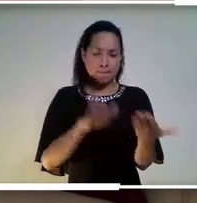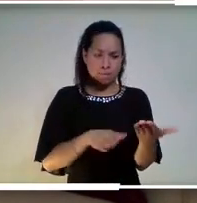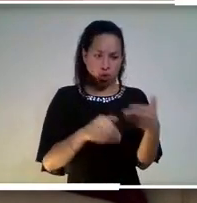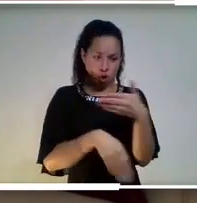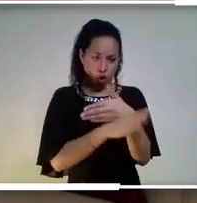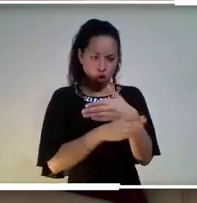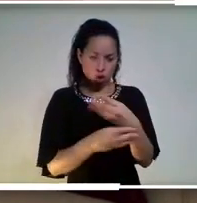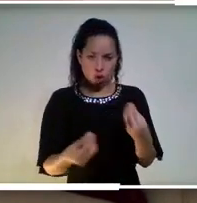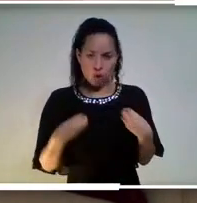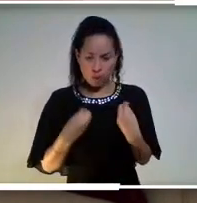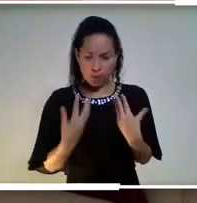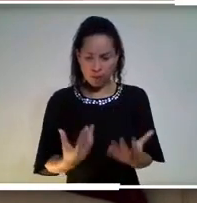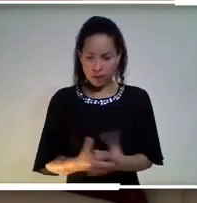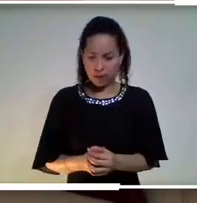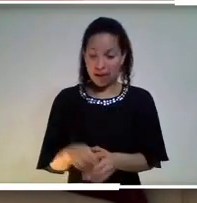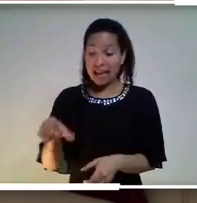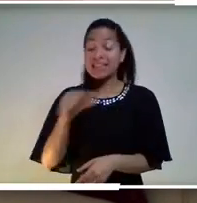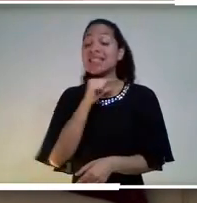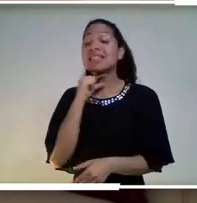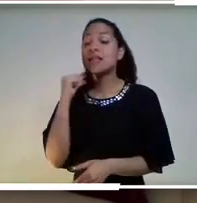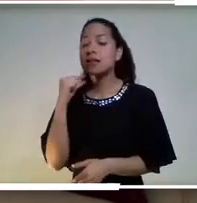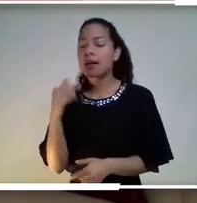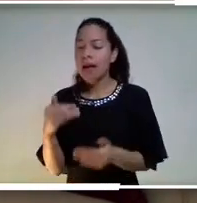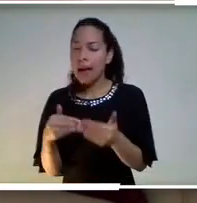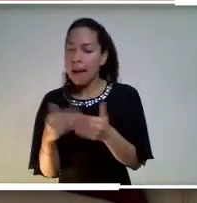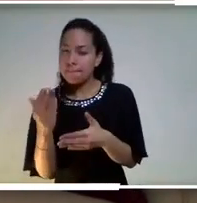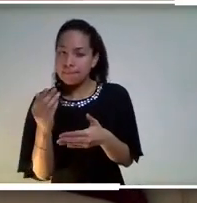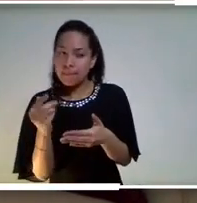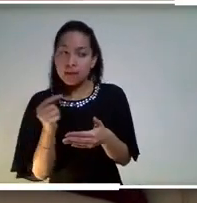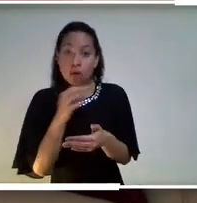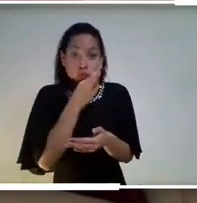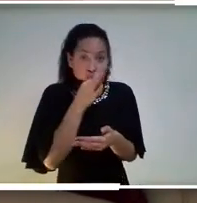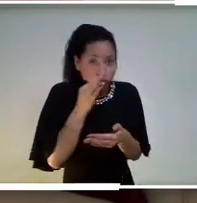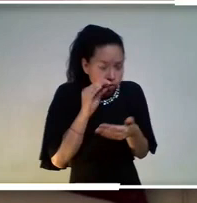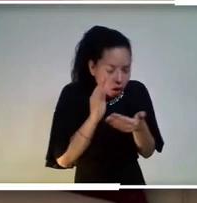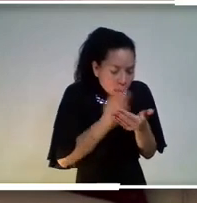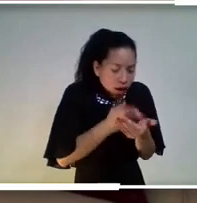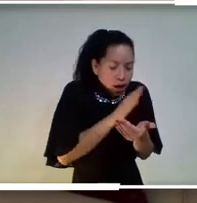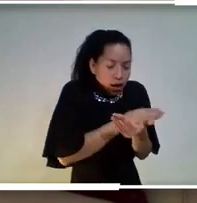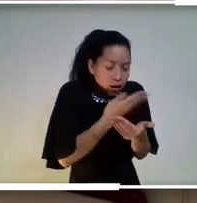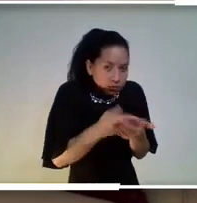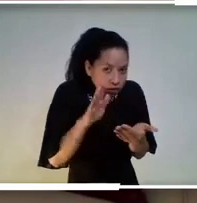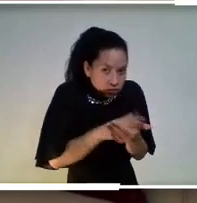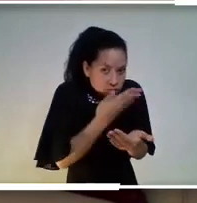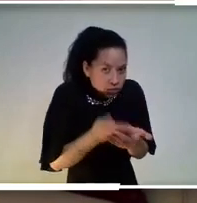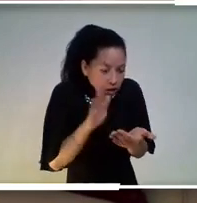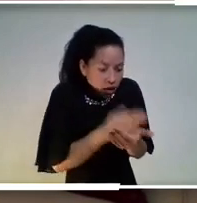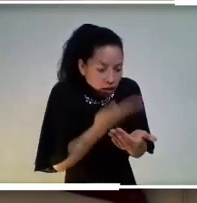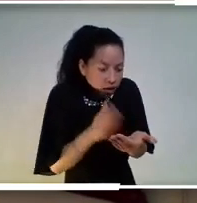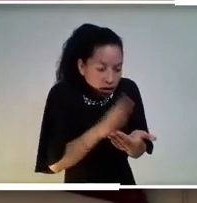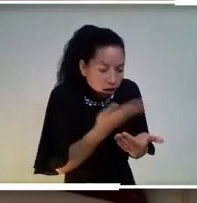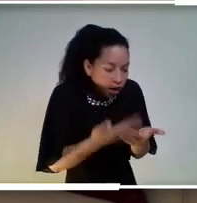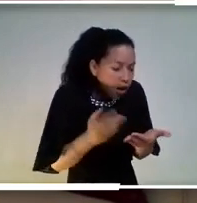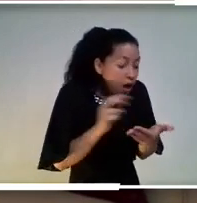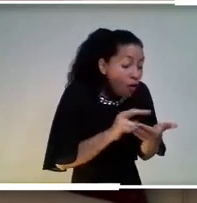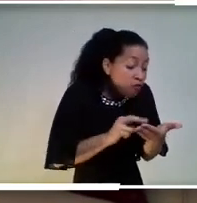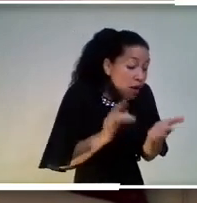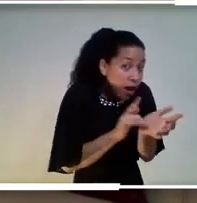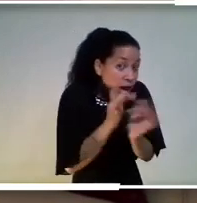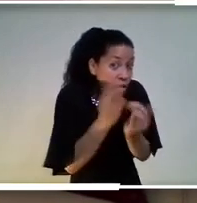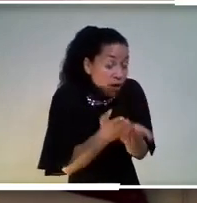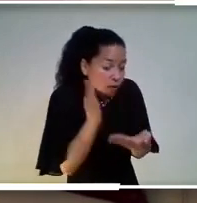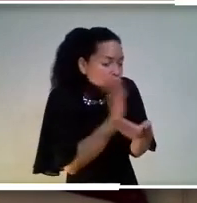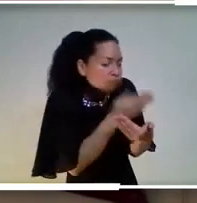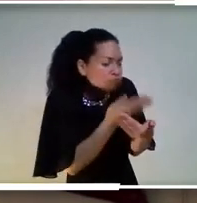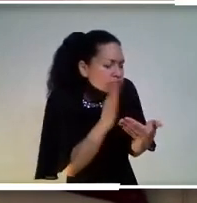la biblia y con mucha dificultad escondida finalmente tuvo que huir a suiza y haya terminado de traducirla porque la prescripción era